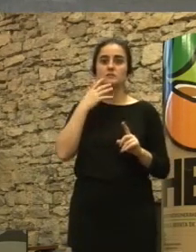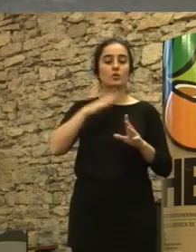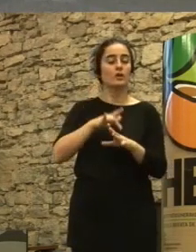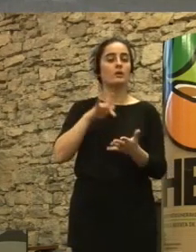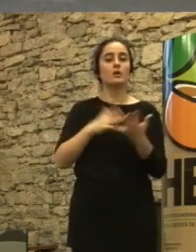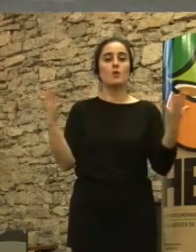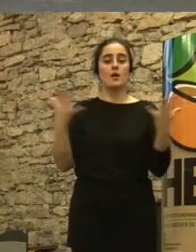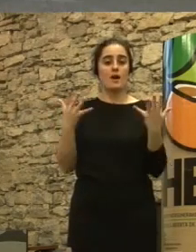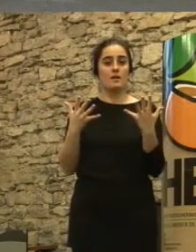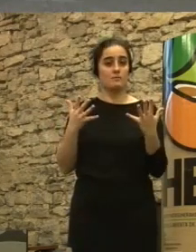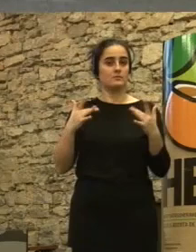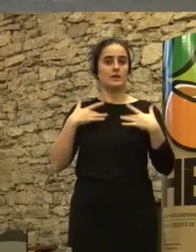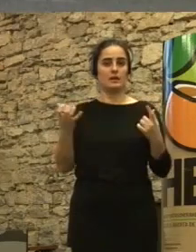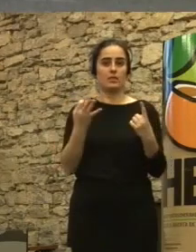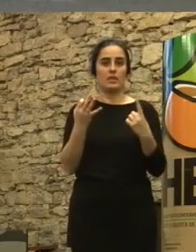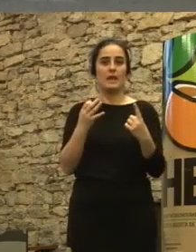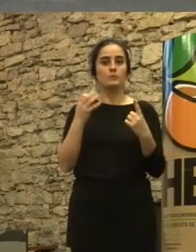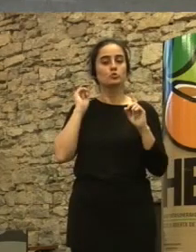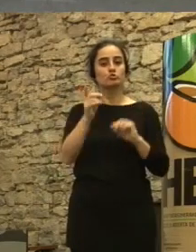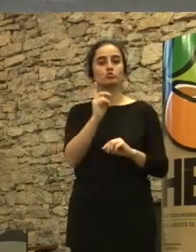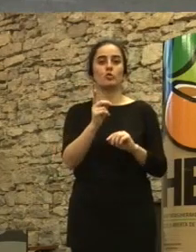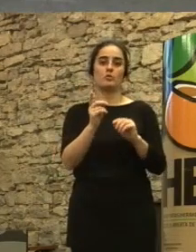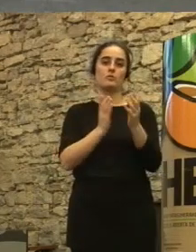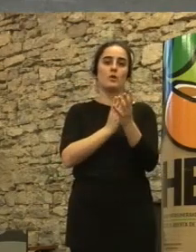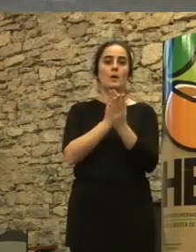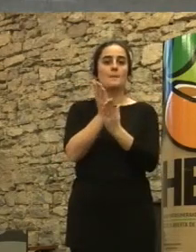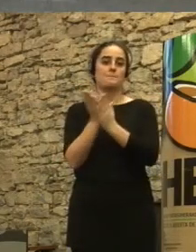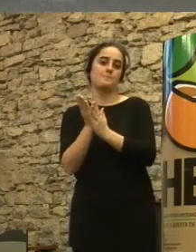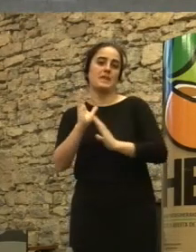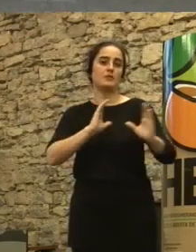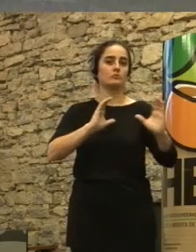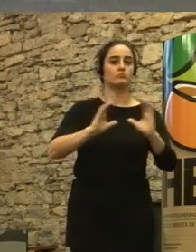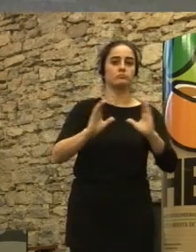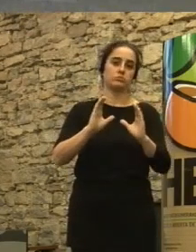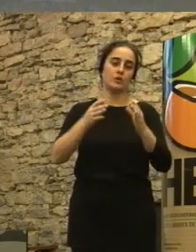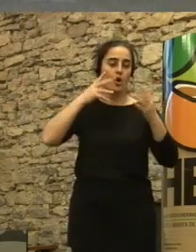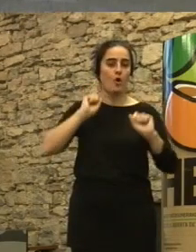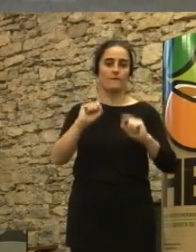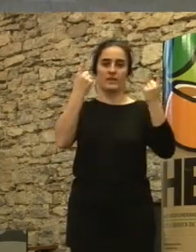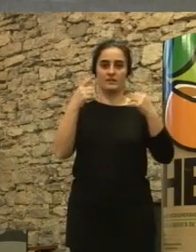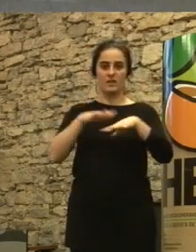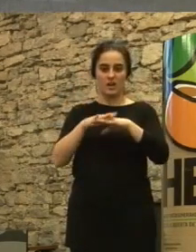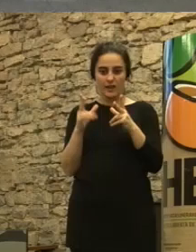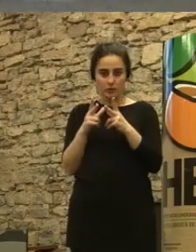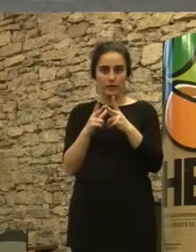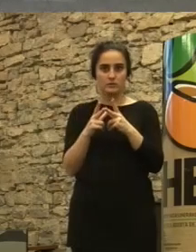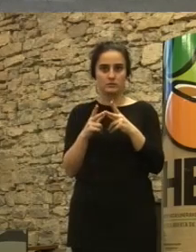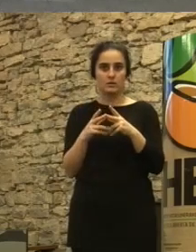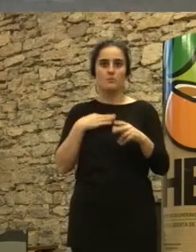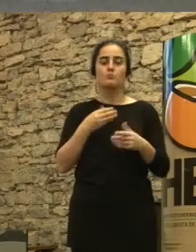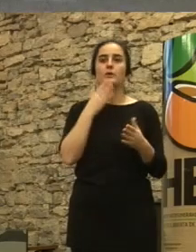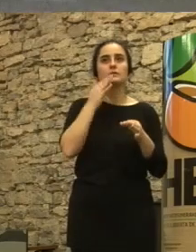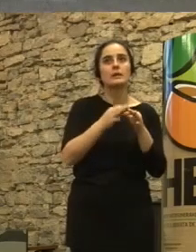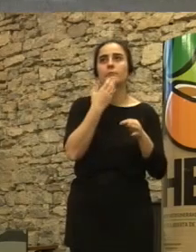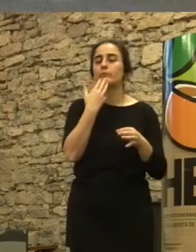sencillo, es sencillamente hacer caso a las fuentes oficiales. No te creas nada de lo que ves en redes sociales. léete, créete lo que te diga tu policía,